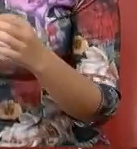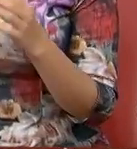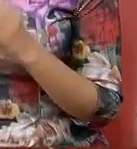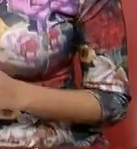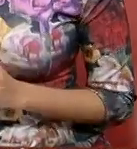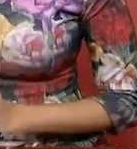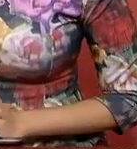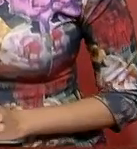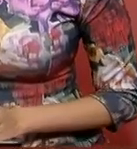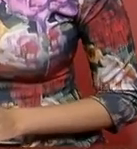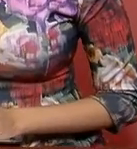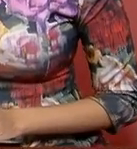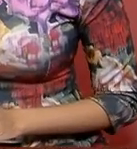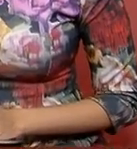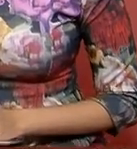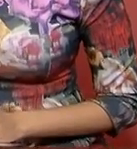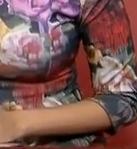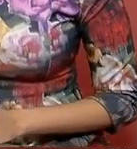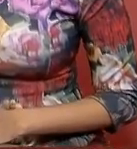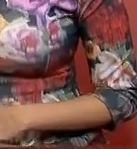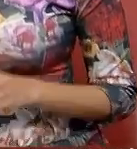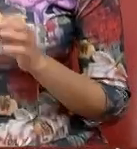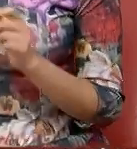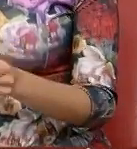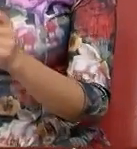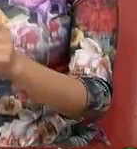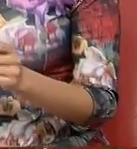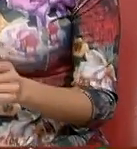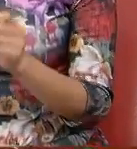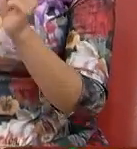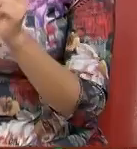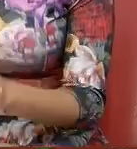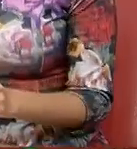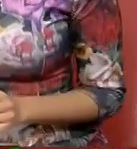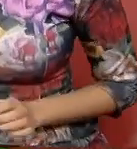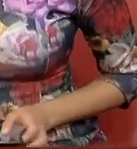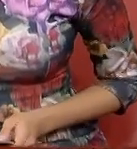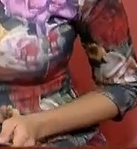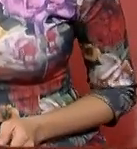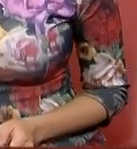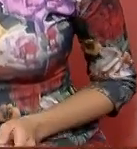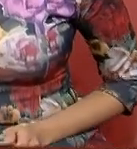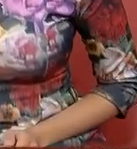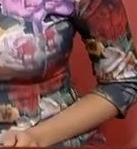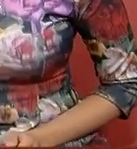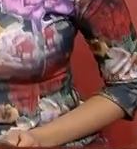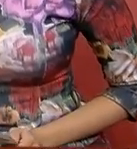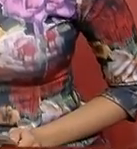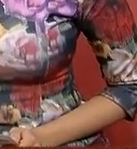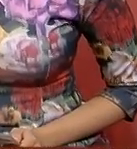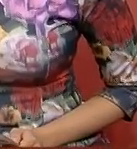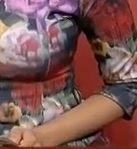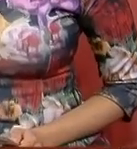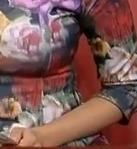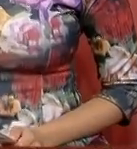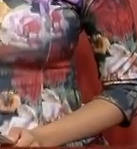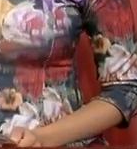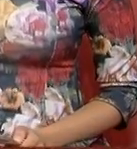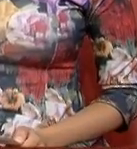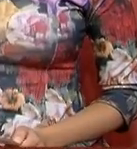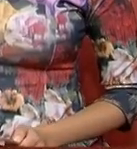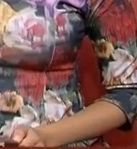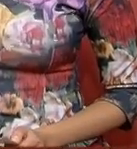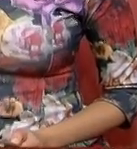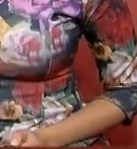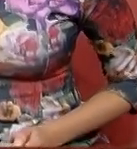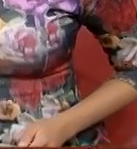vuelca principalmente a través de las redes sociales. Así que muy importante, hay que poner atención también a lo que sucede a través de las redes y a través